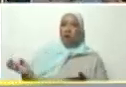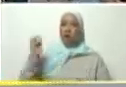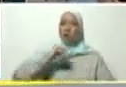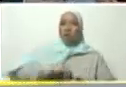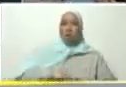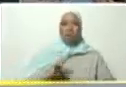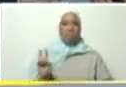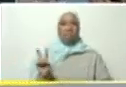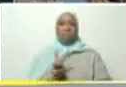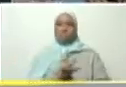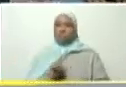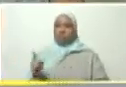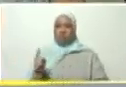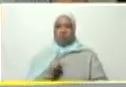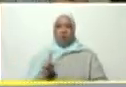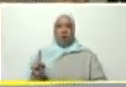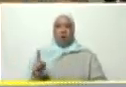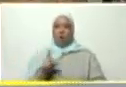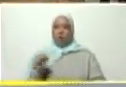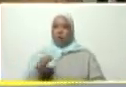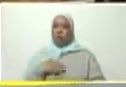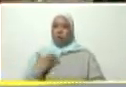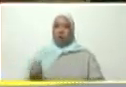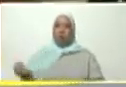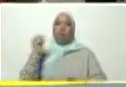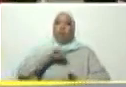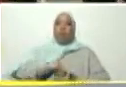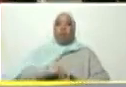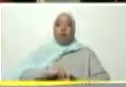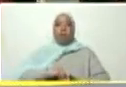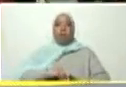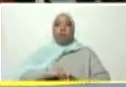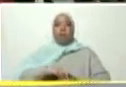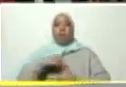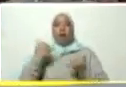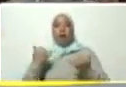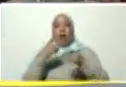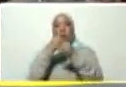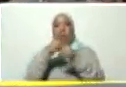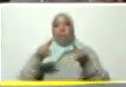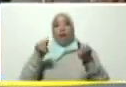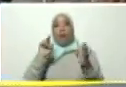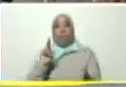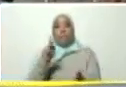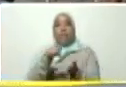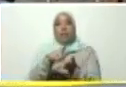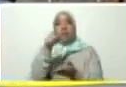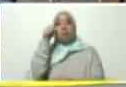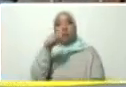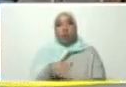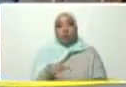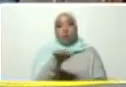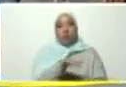no volverá a Venezuela es la democracia protagónica popular